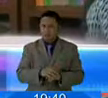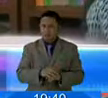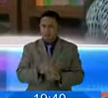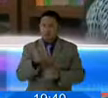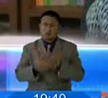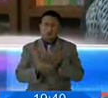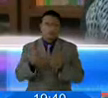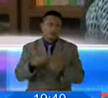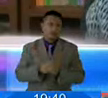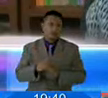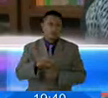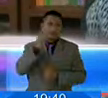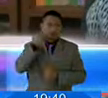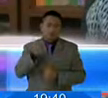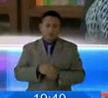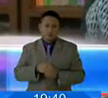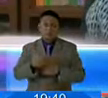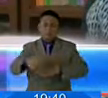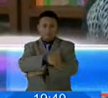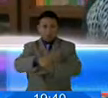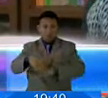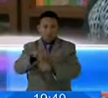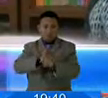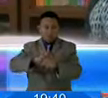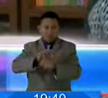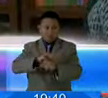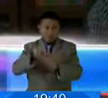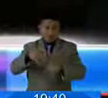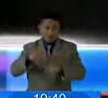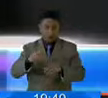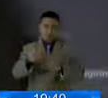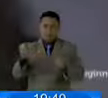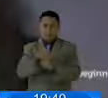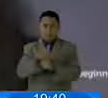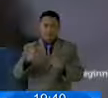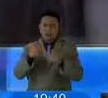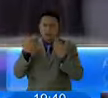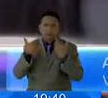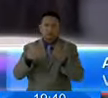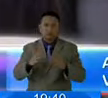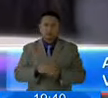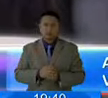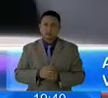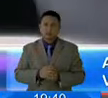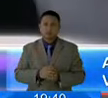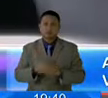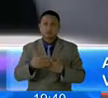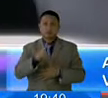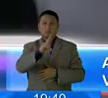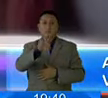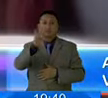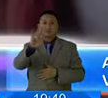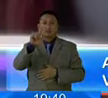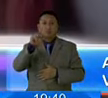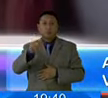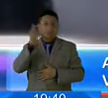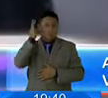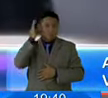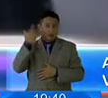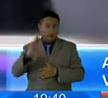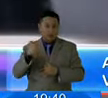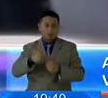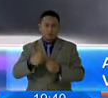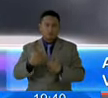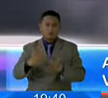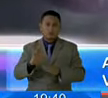digamos, historias de acoso callejero, sino de violencia de todo tipo, ¿no? De esta iniciativa ya forman parte 27.000 mujeres, quienes